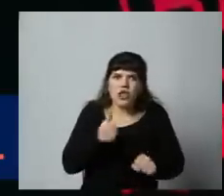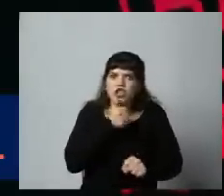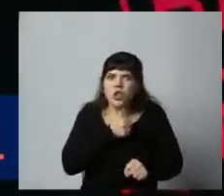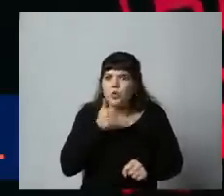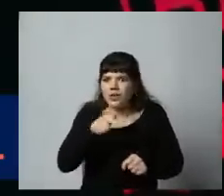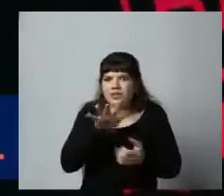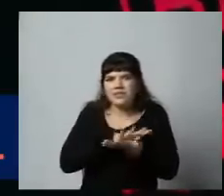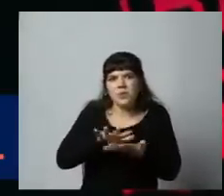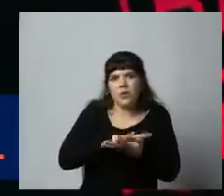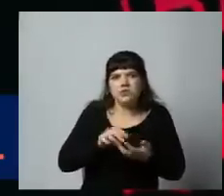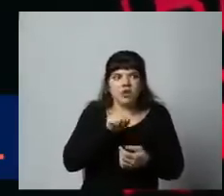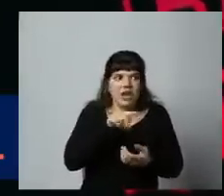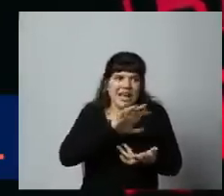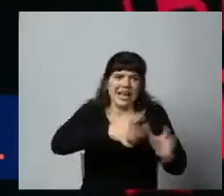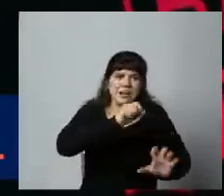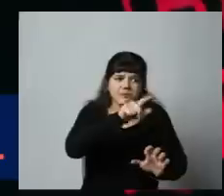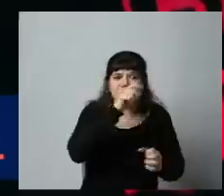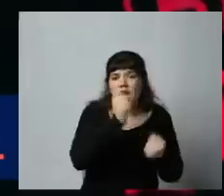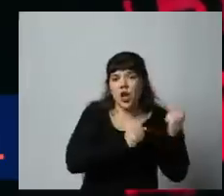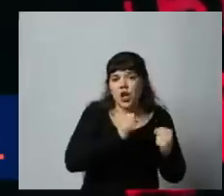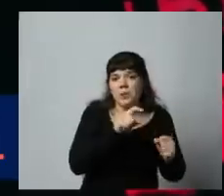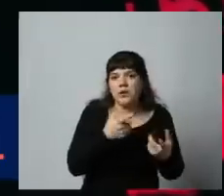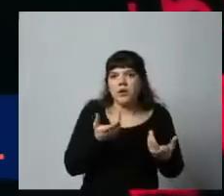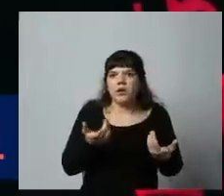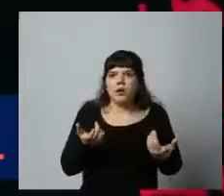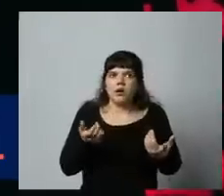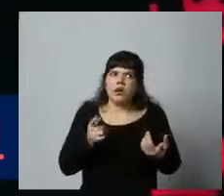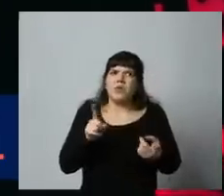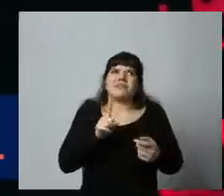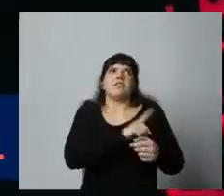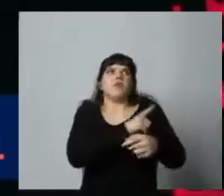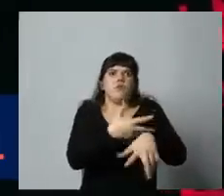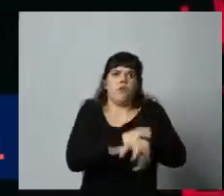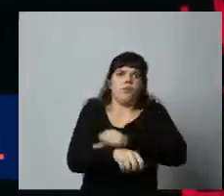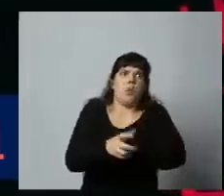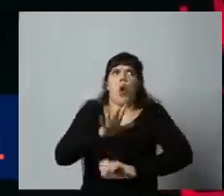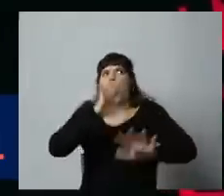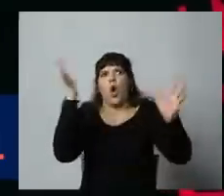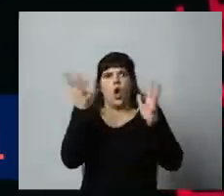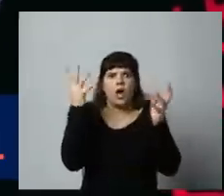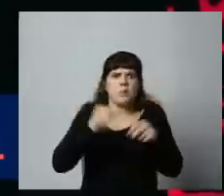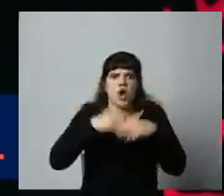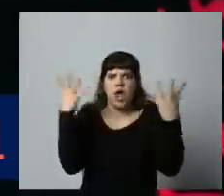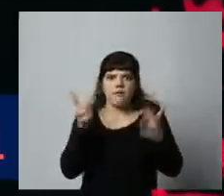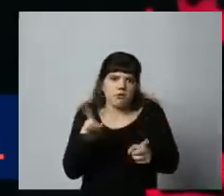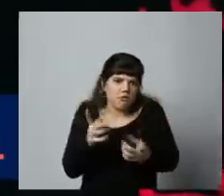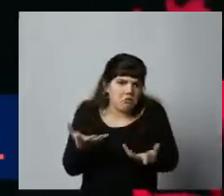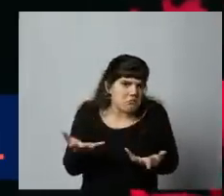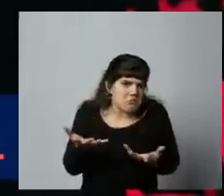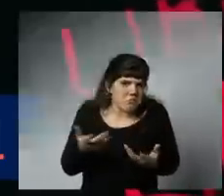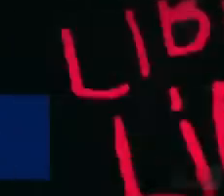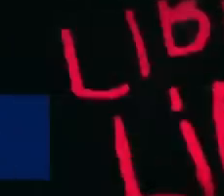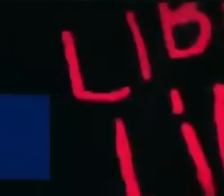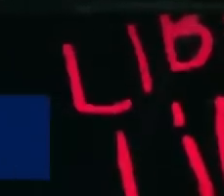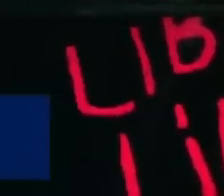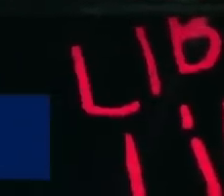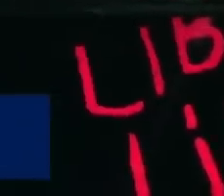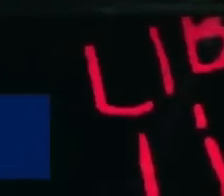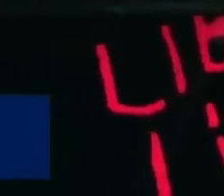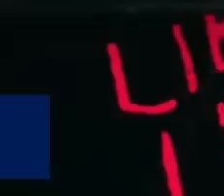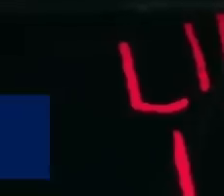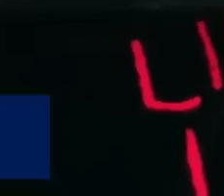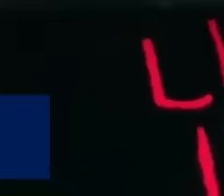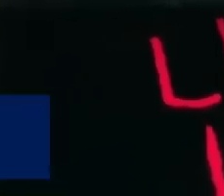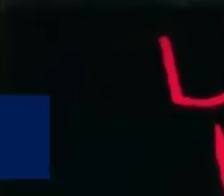paliar la crisis que están viviendo este sector no es un esfuerzo tan importante como para que el ministro empiece con diatribas no sorprende un